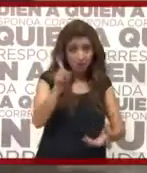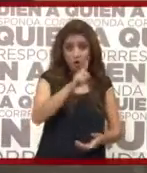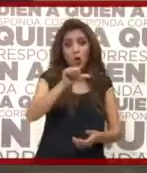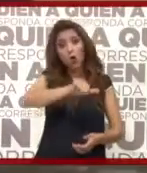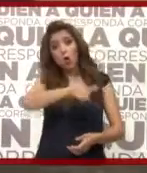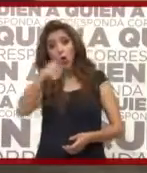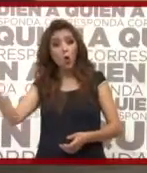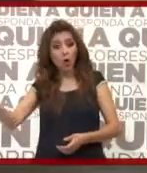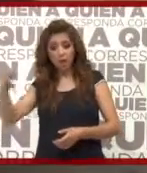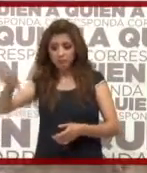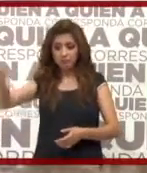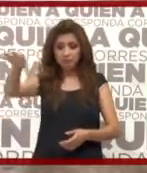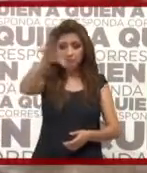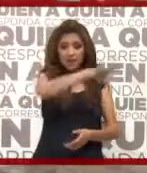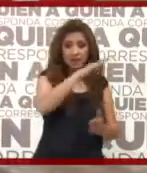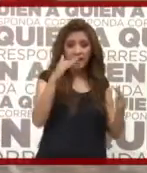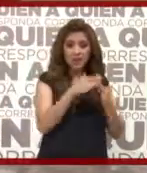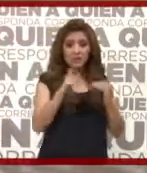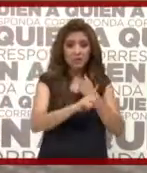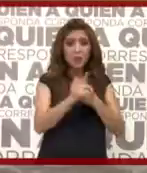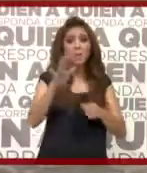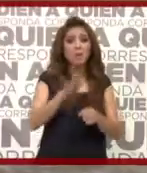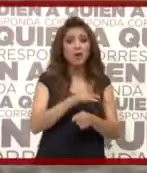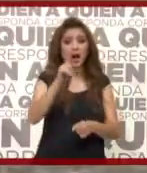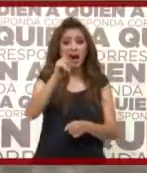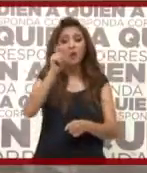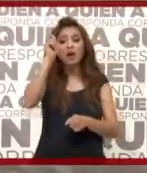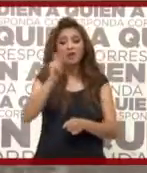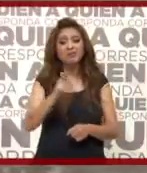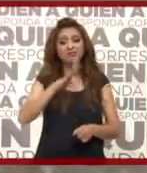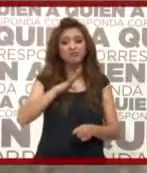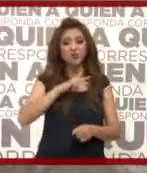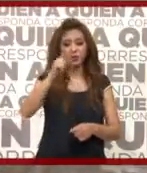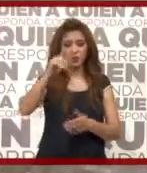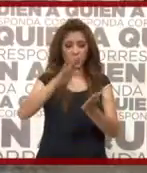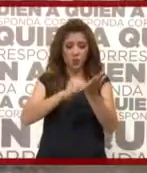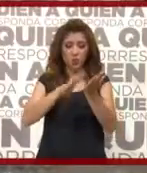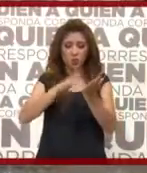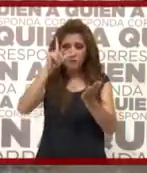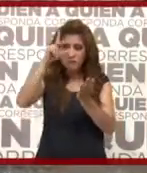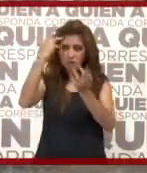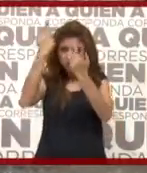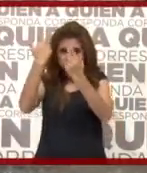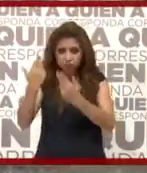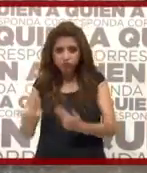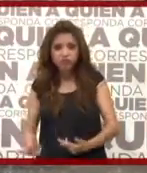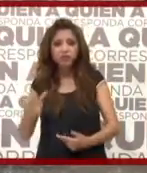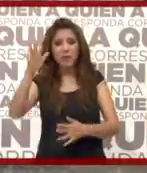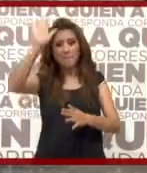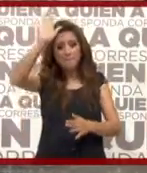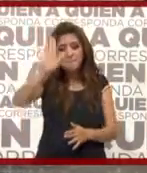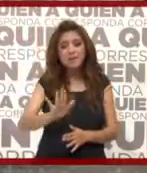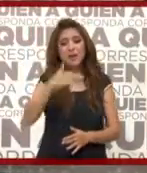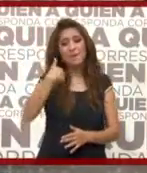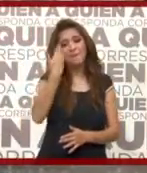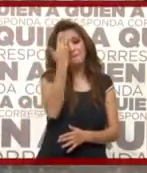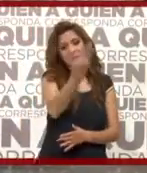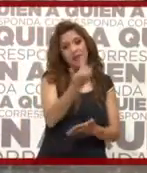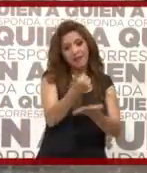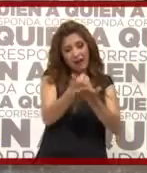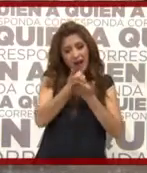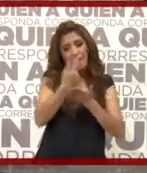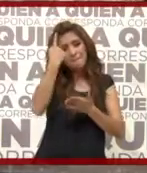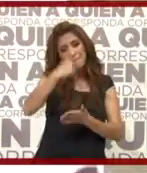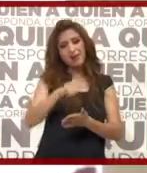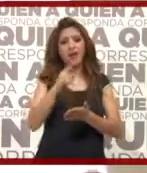las viviendas de los alrededores, ya que con el agua estancada las casas presentan humedad y desmoronamiento de las paredes, por lo que piden apoyo para solucionar